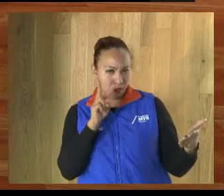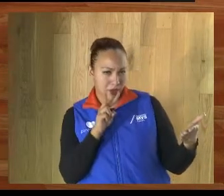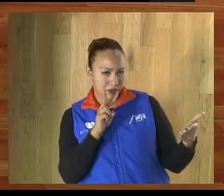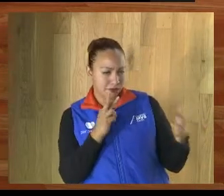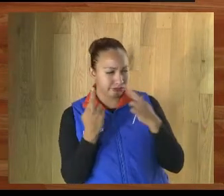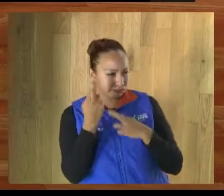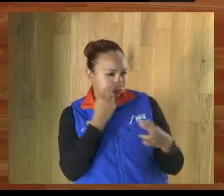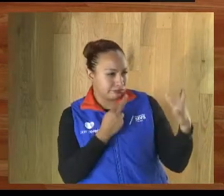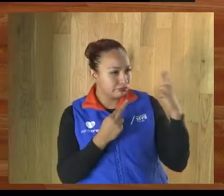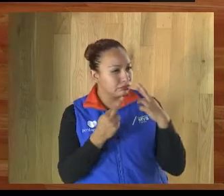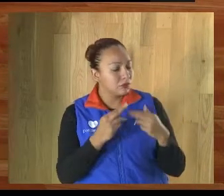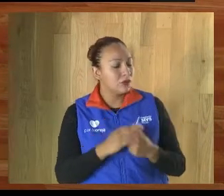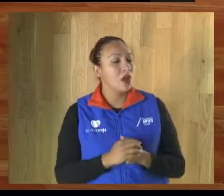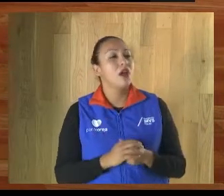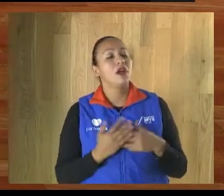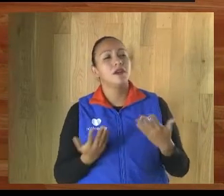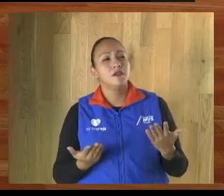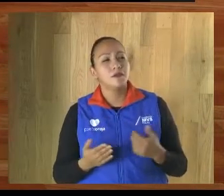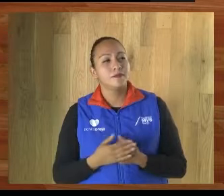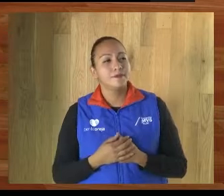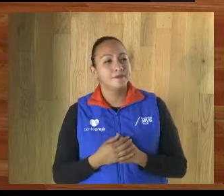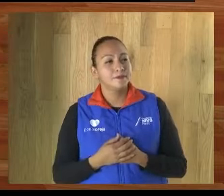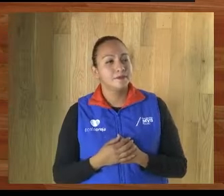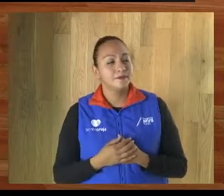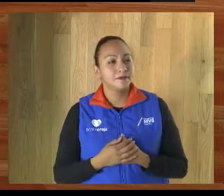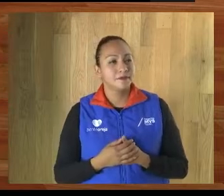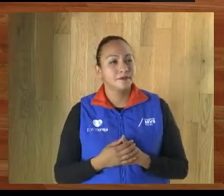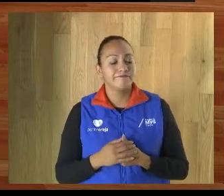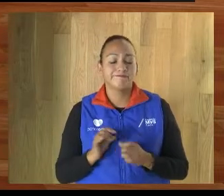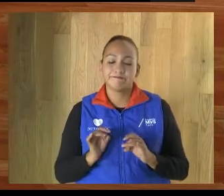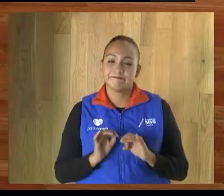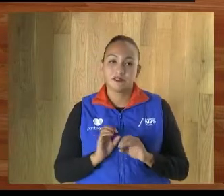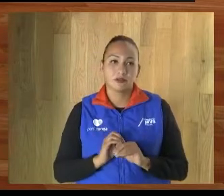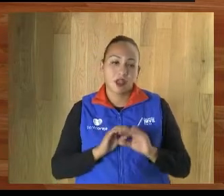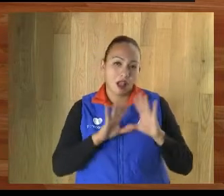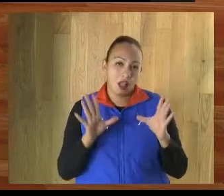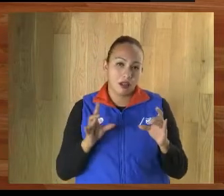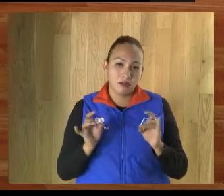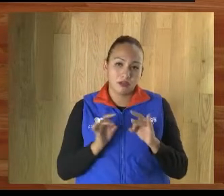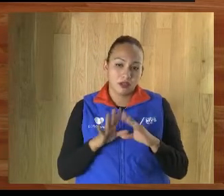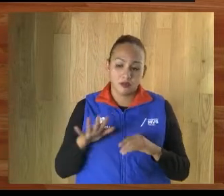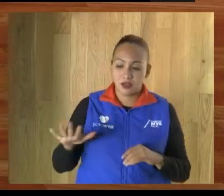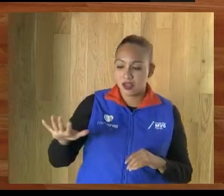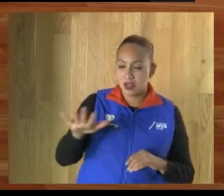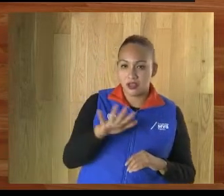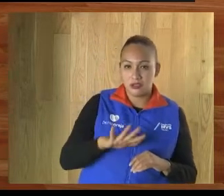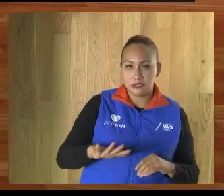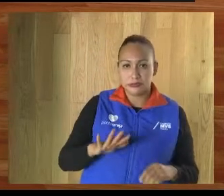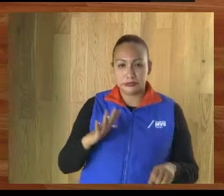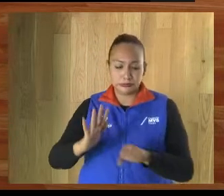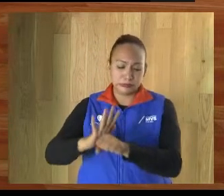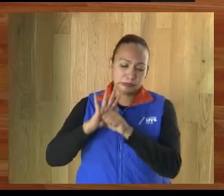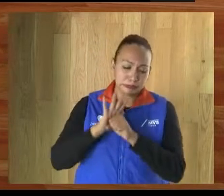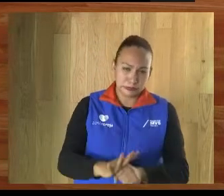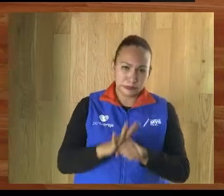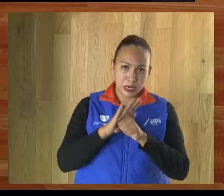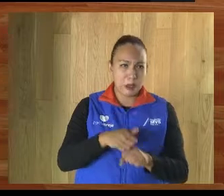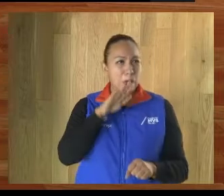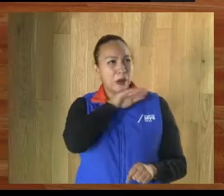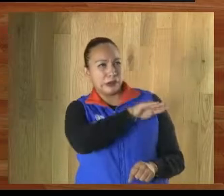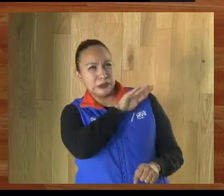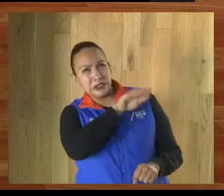tan crítico, pues claro, están llegando las presiones de la sociedad y, por tanto, la presión de